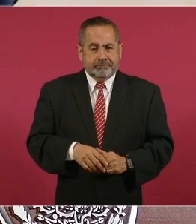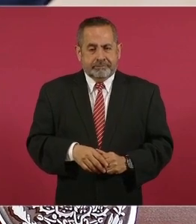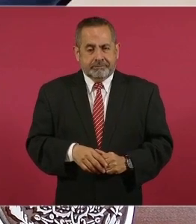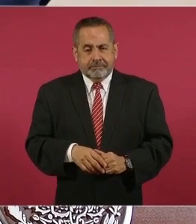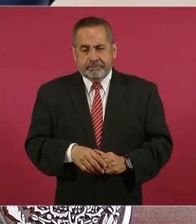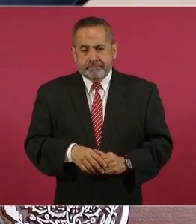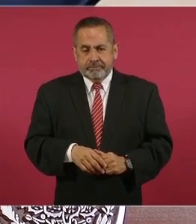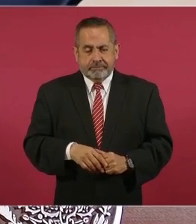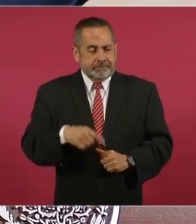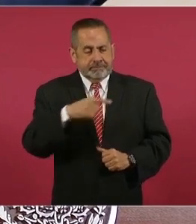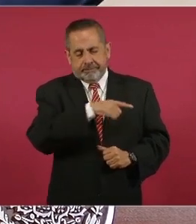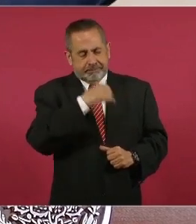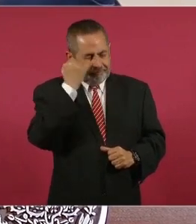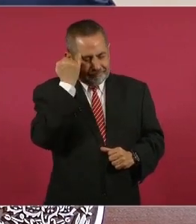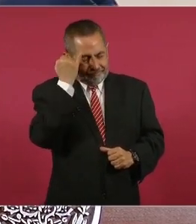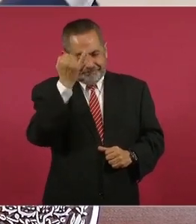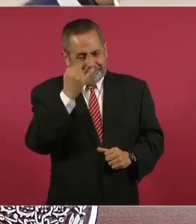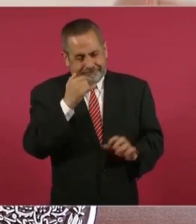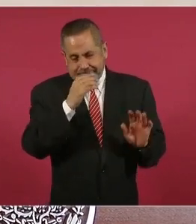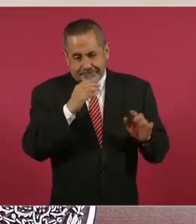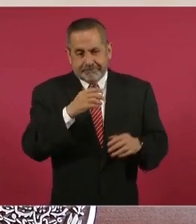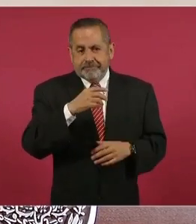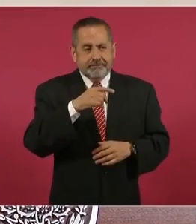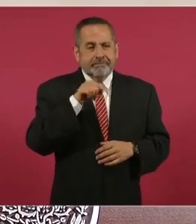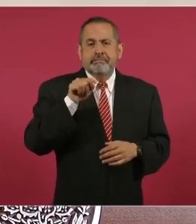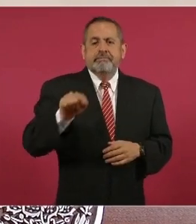en esa concepción